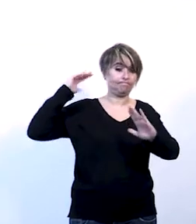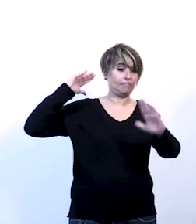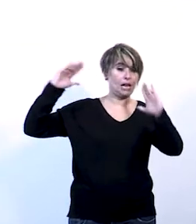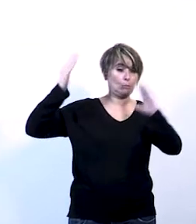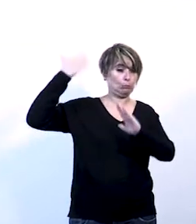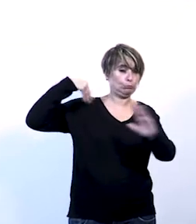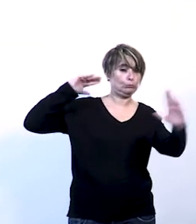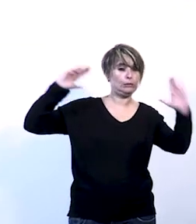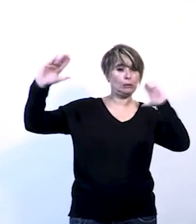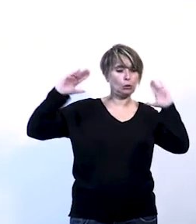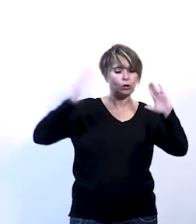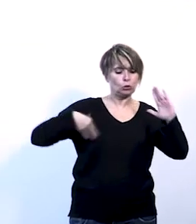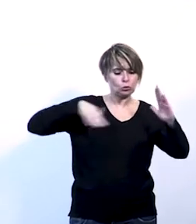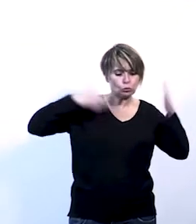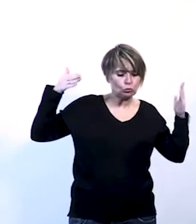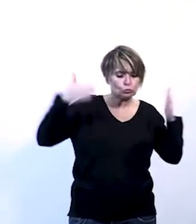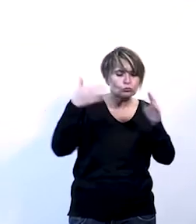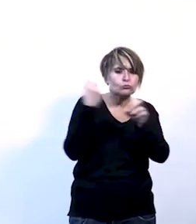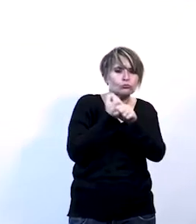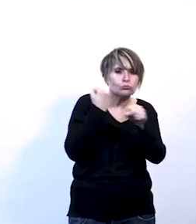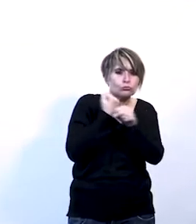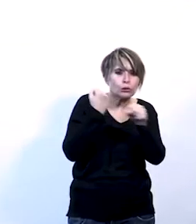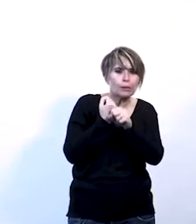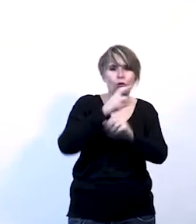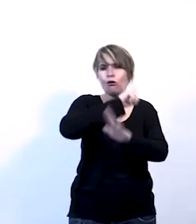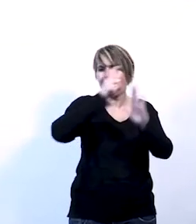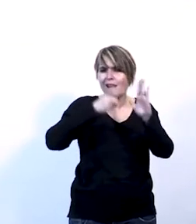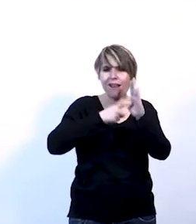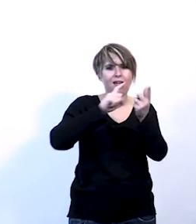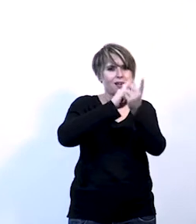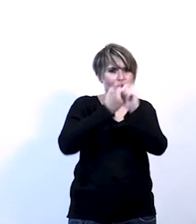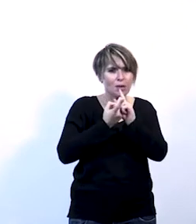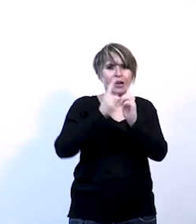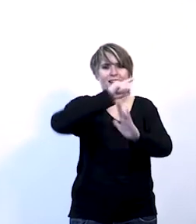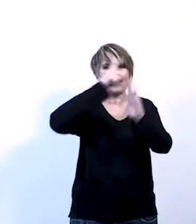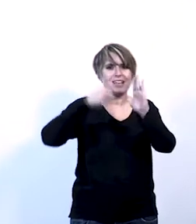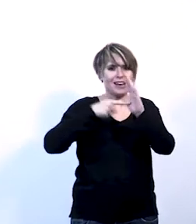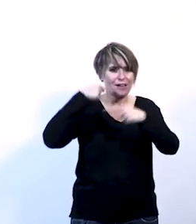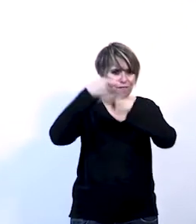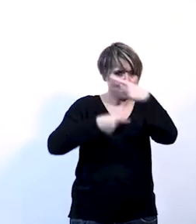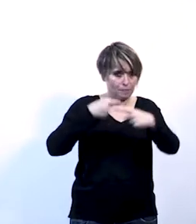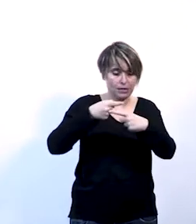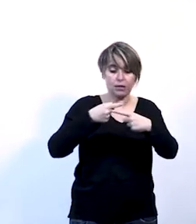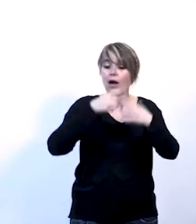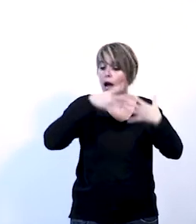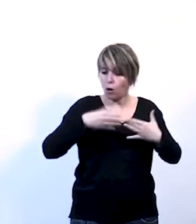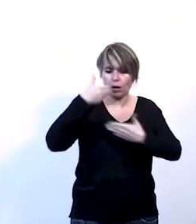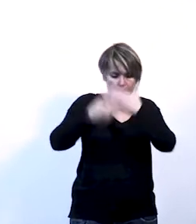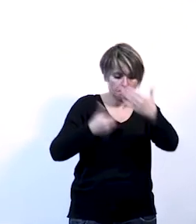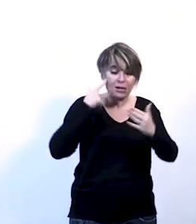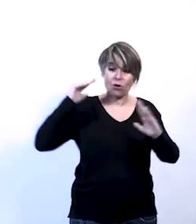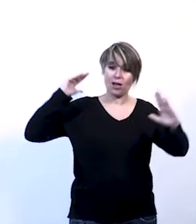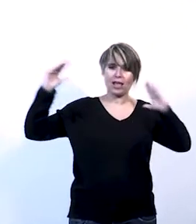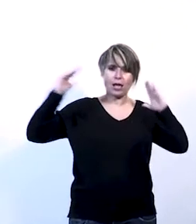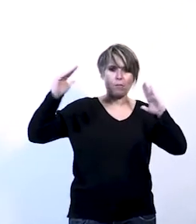en el que estábamos trabajando para cambiar las leyes y la ley de la familia en especial. Hasta ahora seguimos, pero en aquel